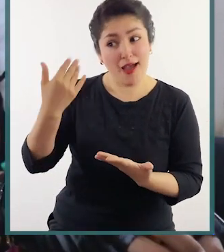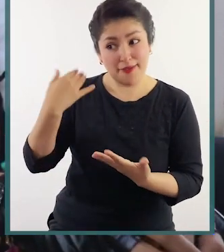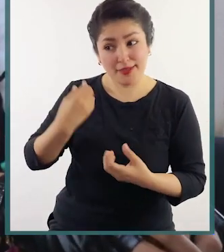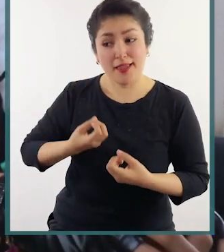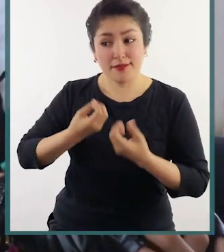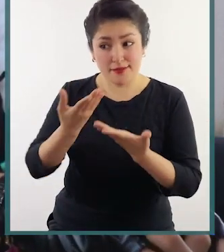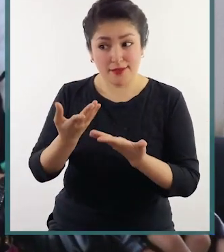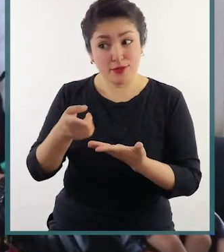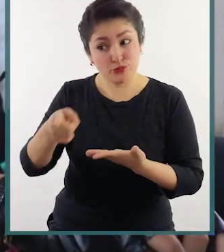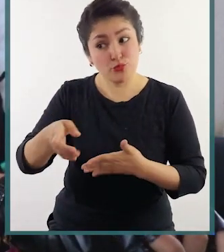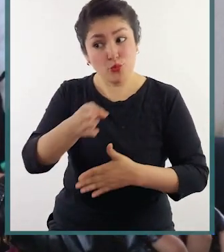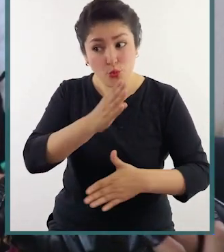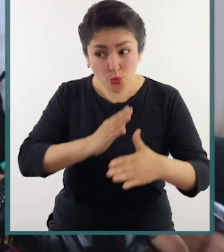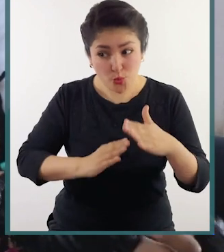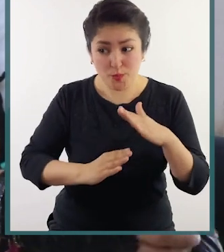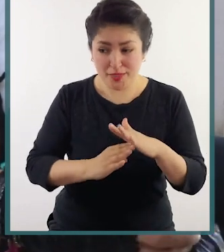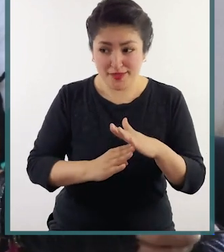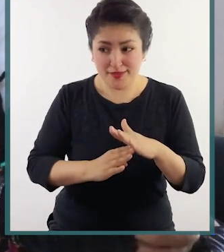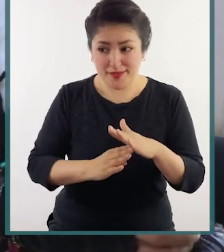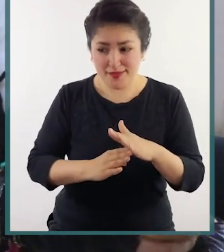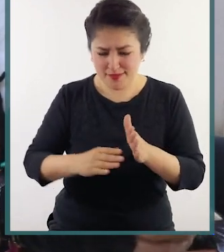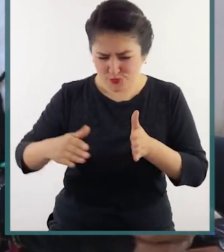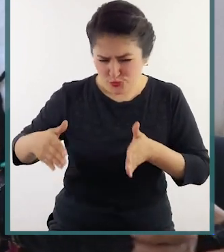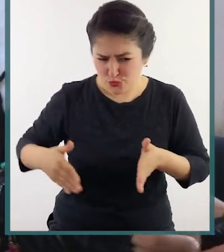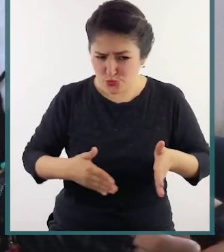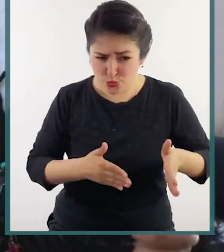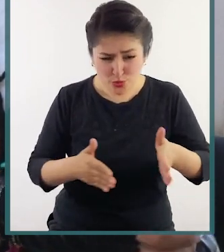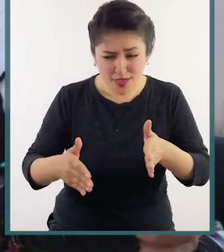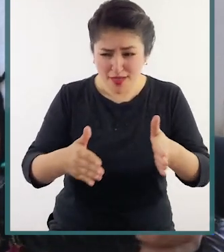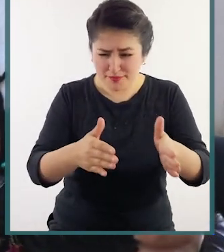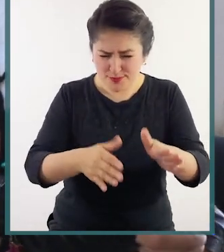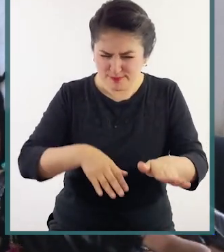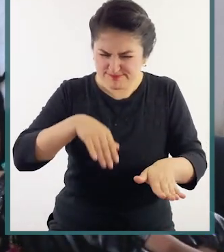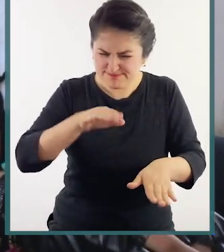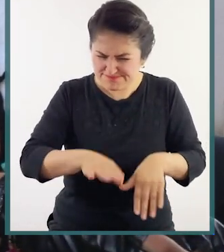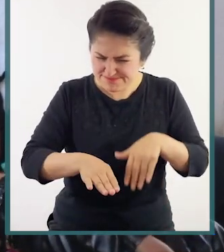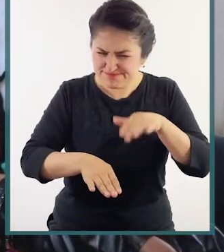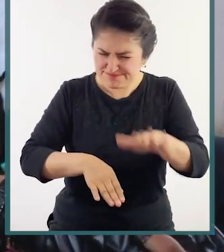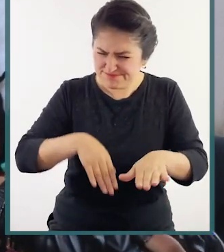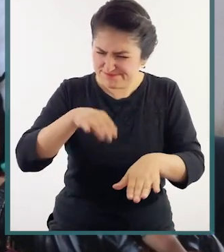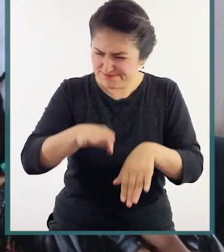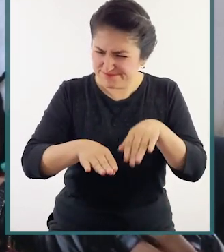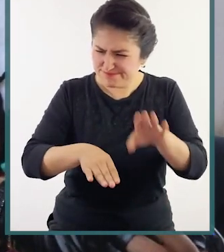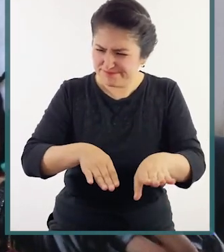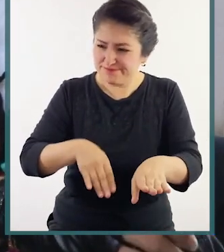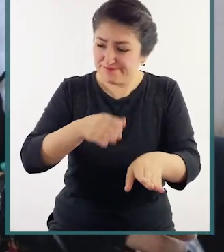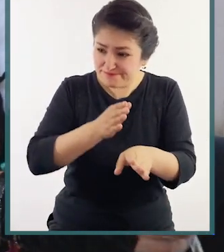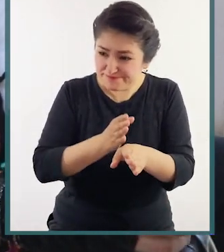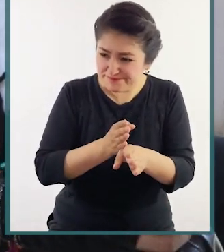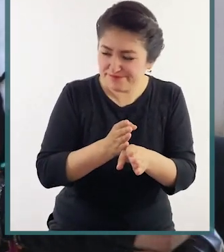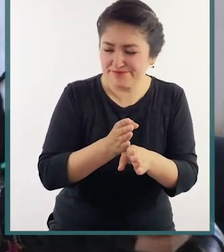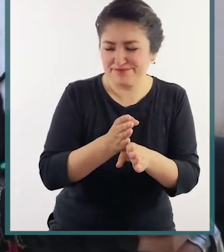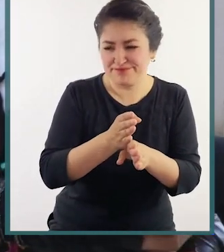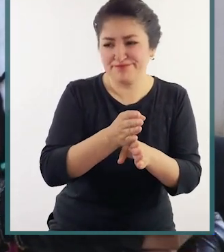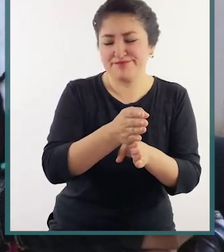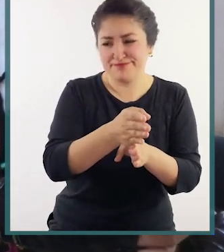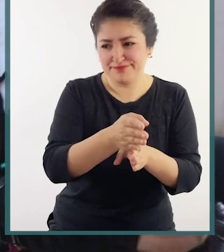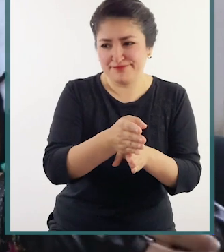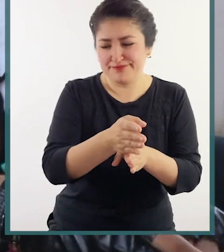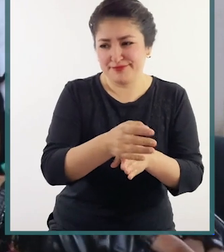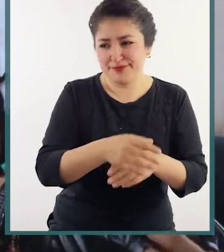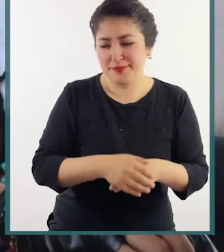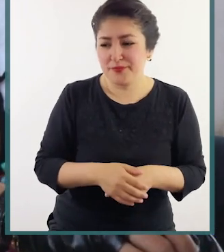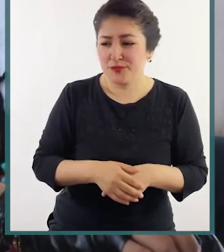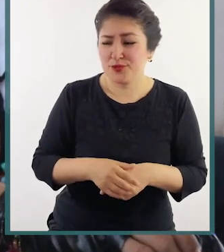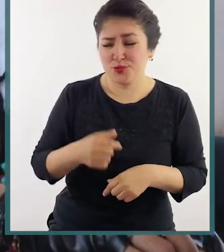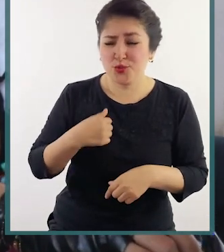siempre, con los pies en la tierra, siempre construyendo un camino sólido, ama